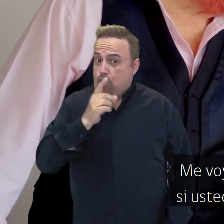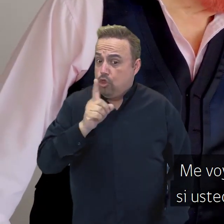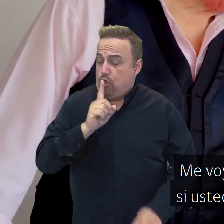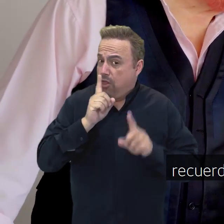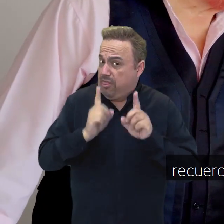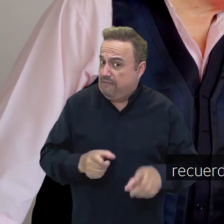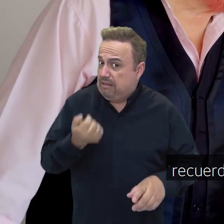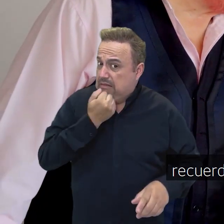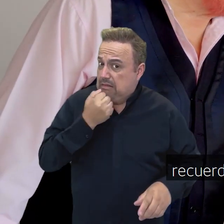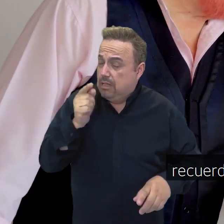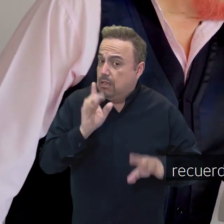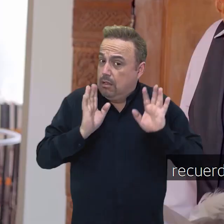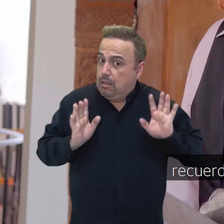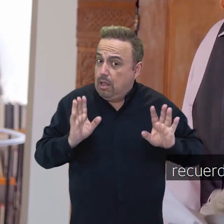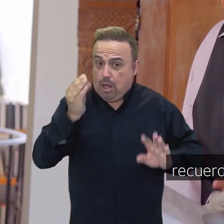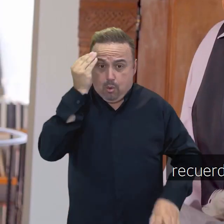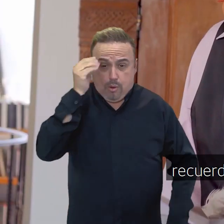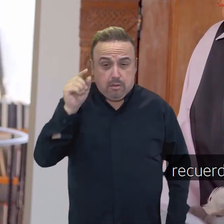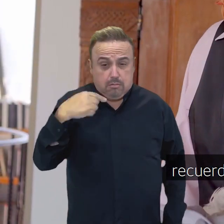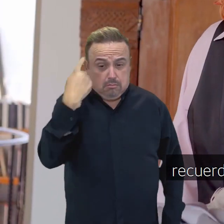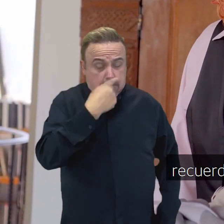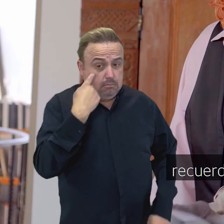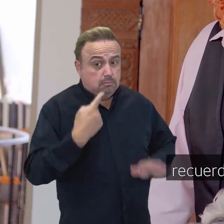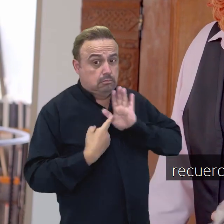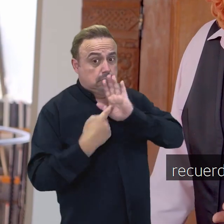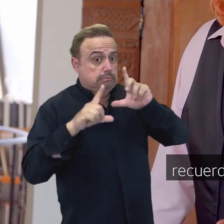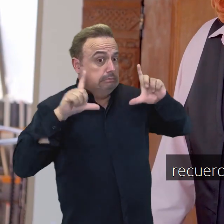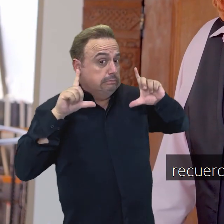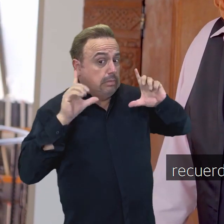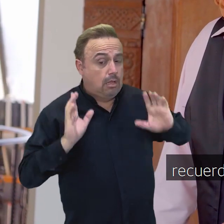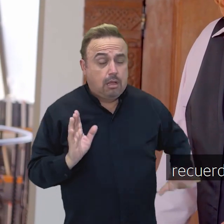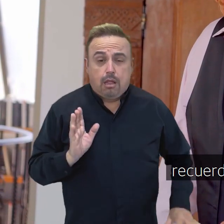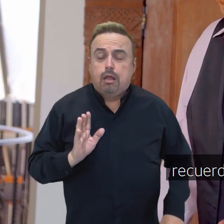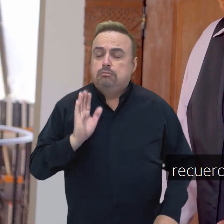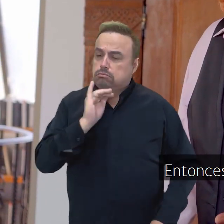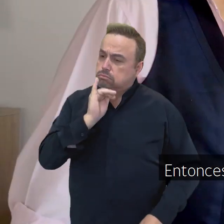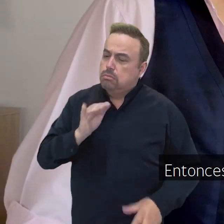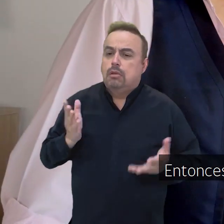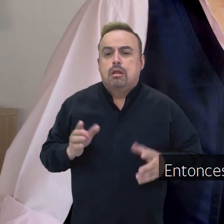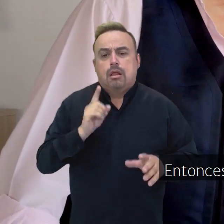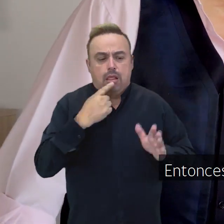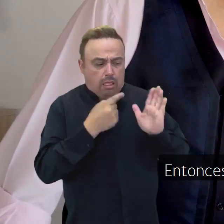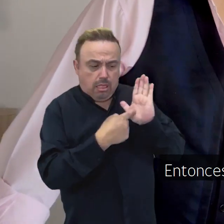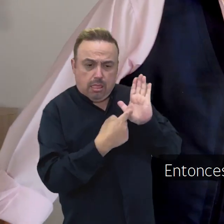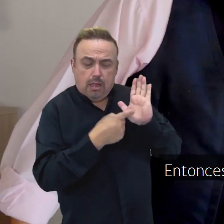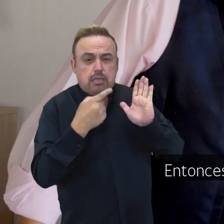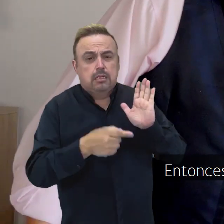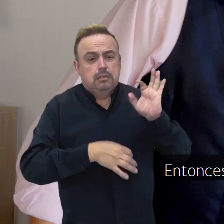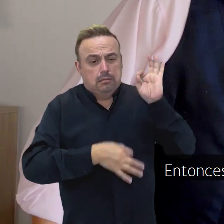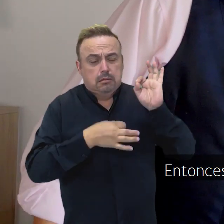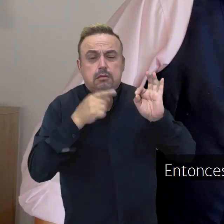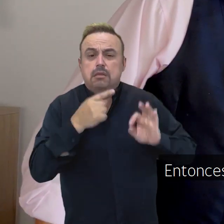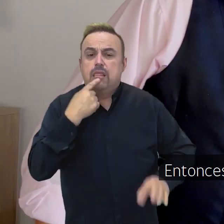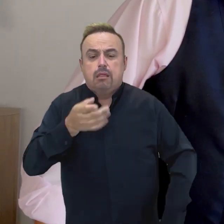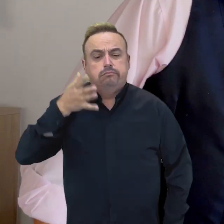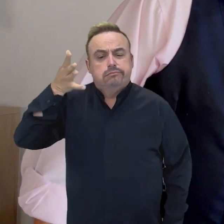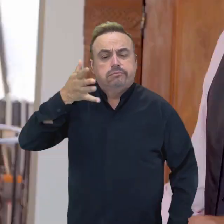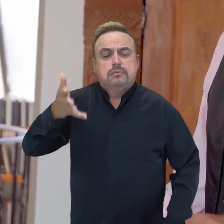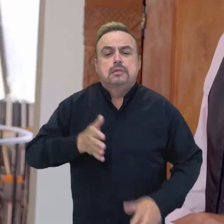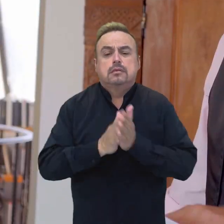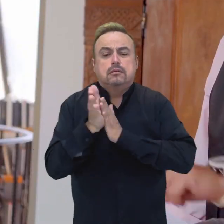algo que no corresponde, recuerde que aquí está su imagen de por medio. Exactamente, cojioja. Entonces ahí dice claramente que usted tiene que hablar de